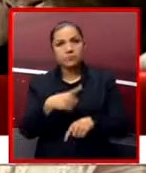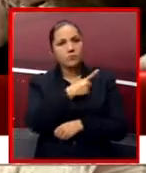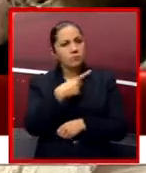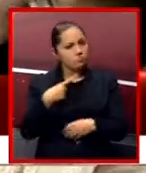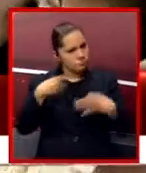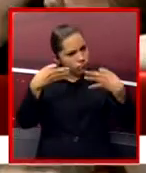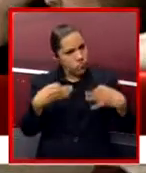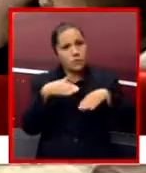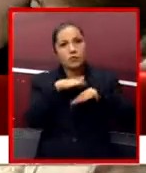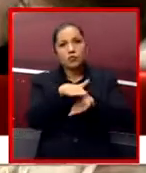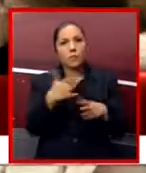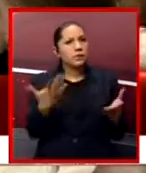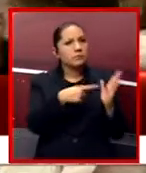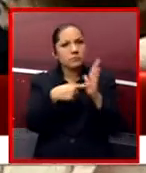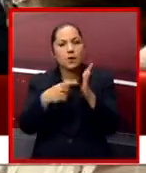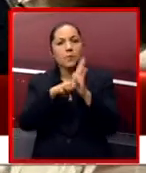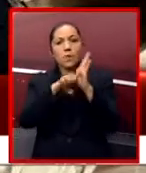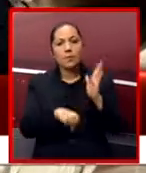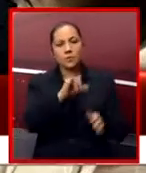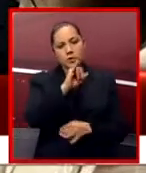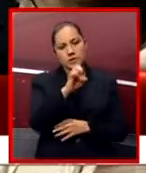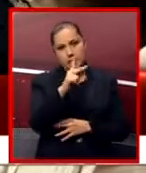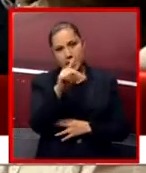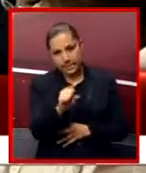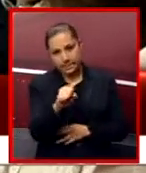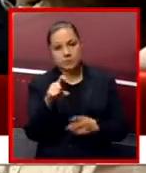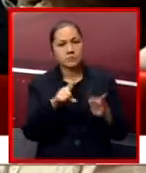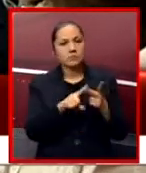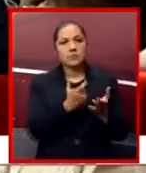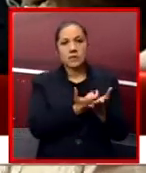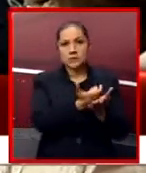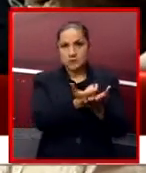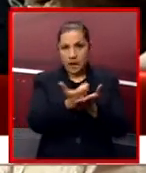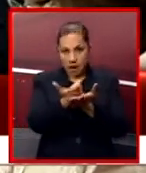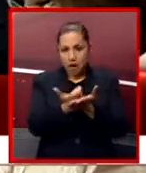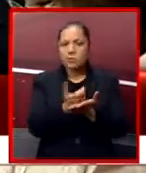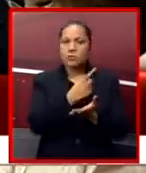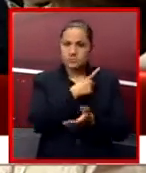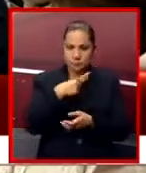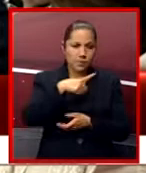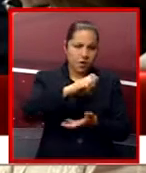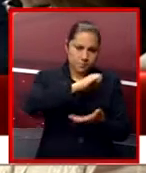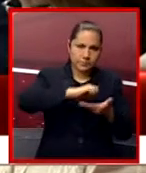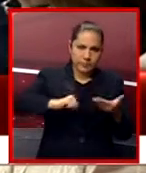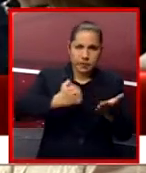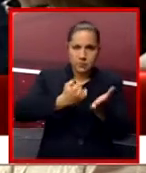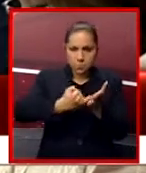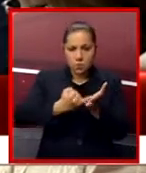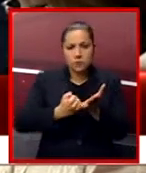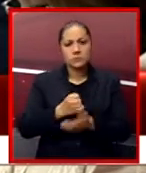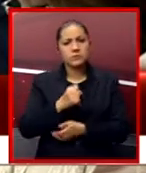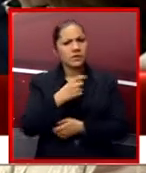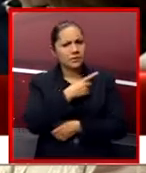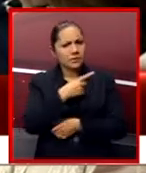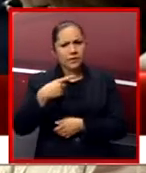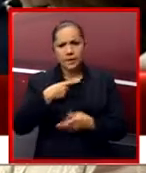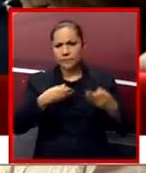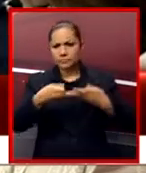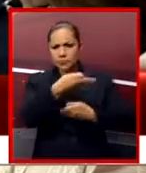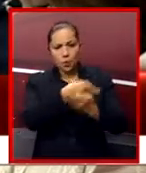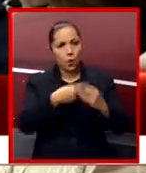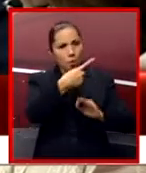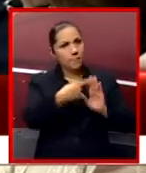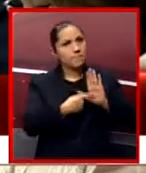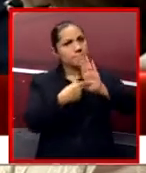gasolina, a la desgravación de salarios bajos, simplemente sabiendo que no son cuerpos de dictamen,